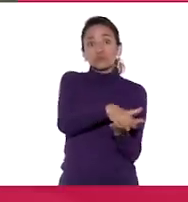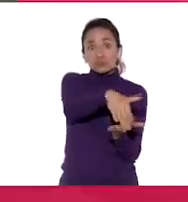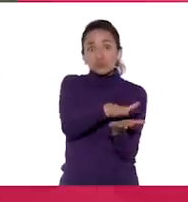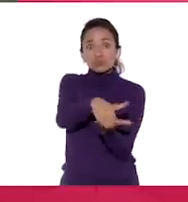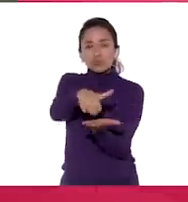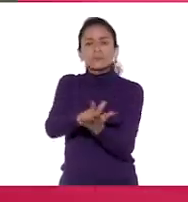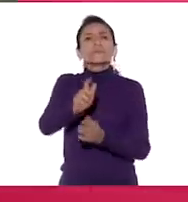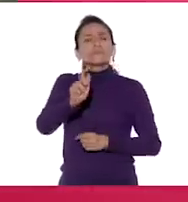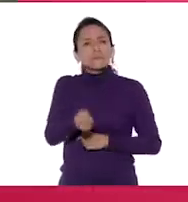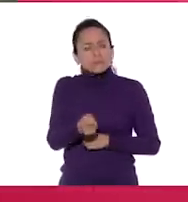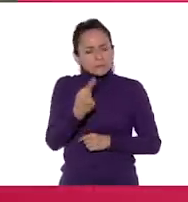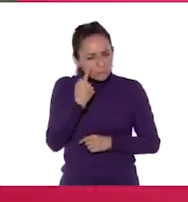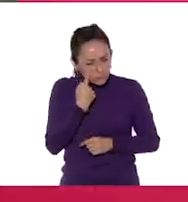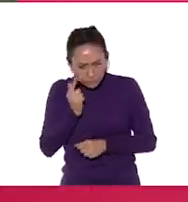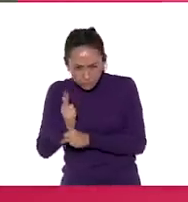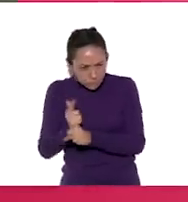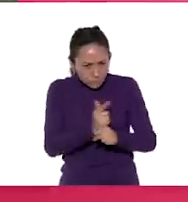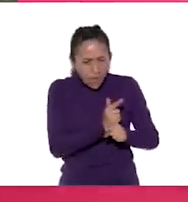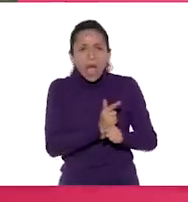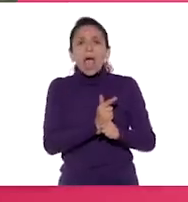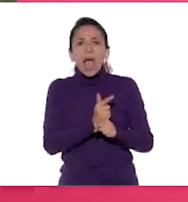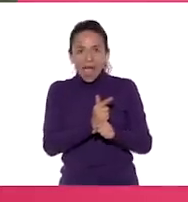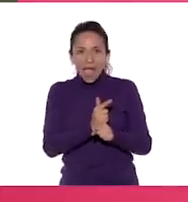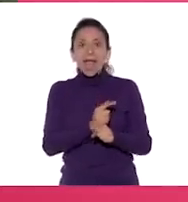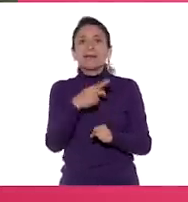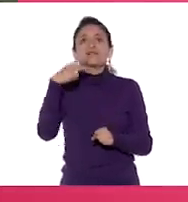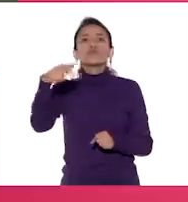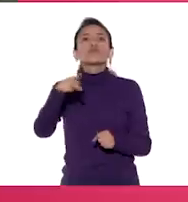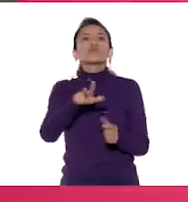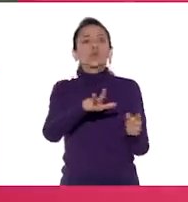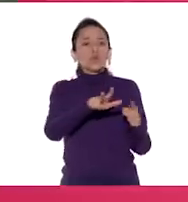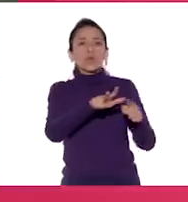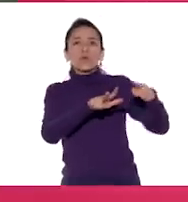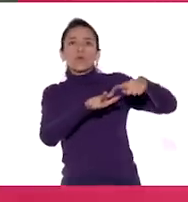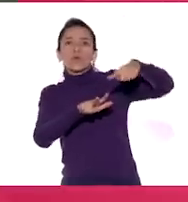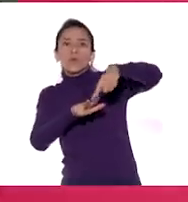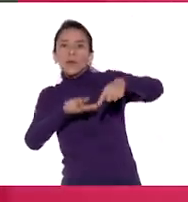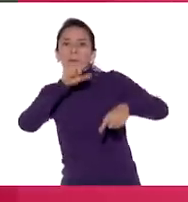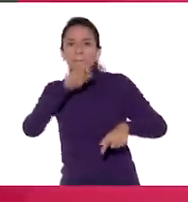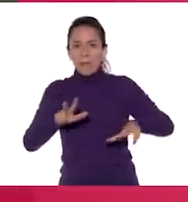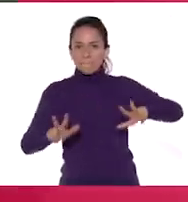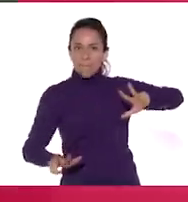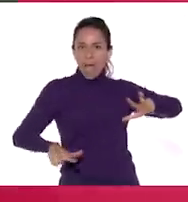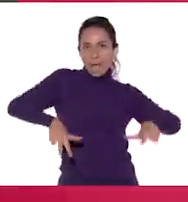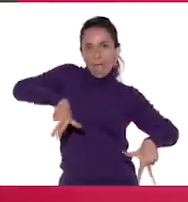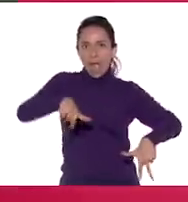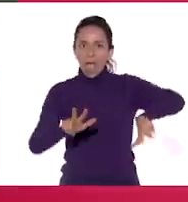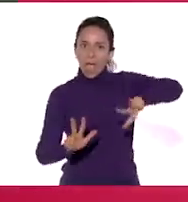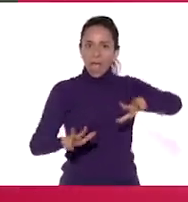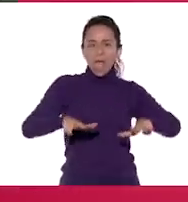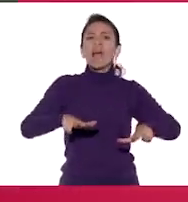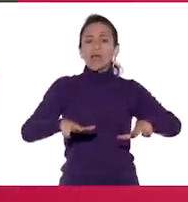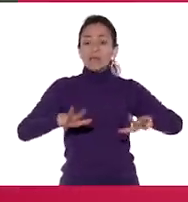hasta gran parte de lo que es el dedo del dinosaurio carnívoro. Es decir, aparte de pisar, rasgaba también el